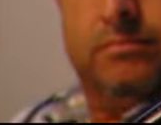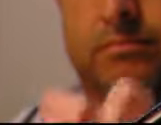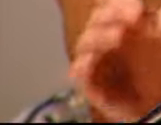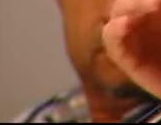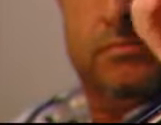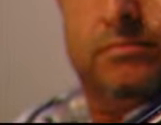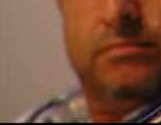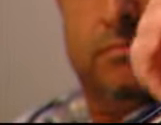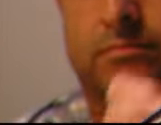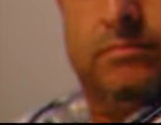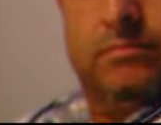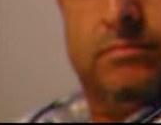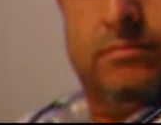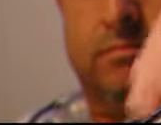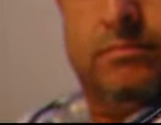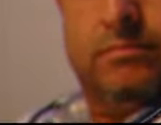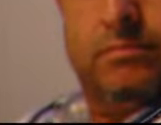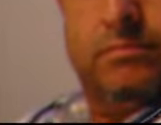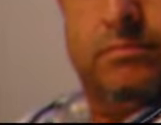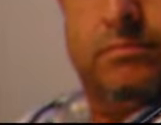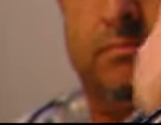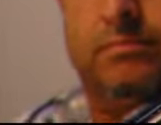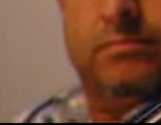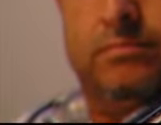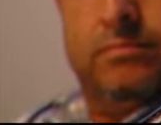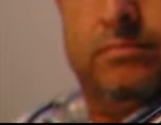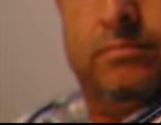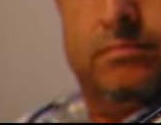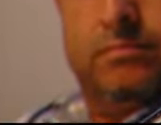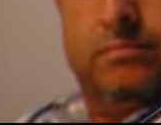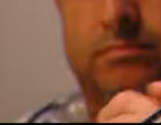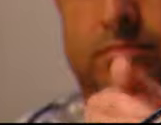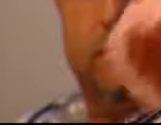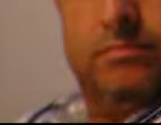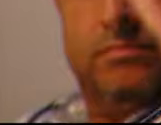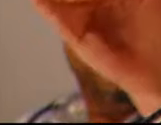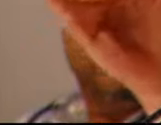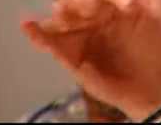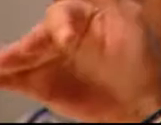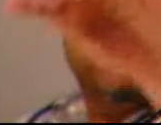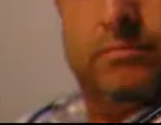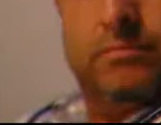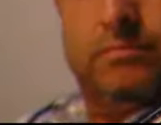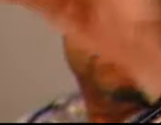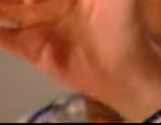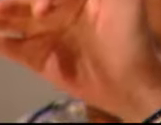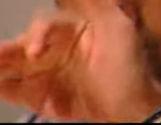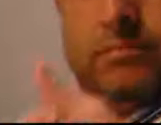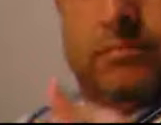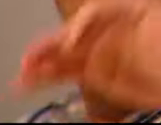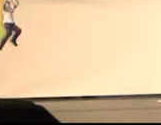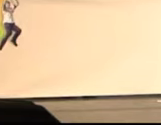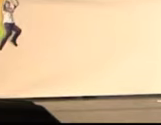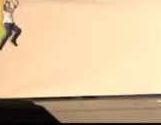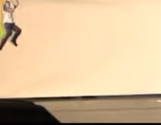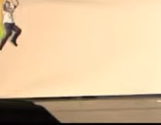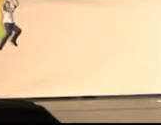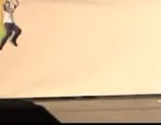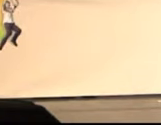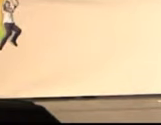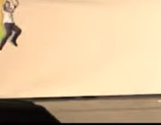quedar después de inversiones, absurdas en el deporte de alto rendimiento, en plazas